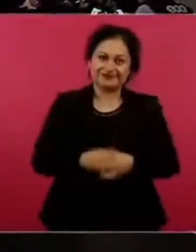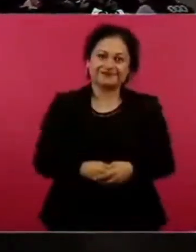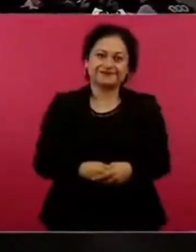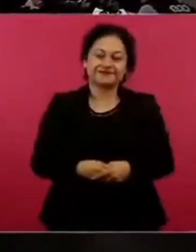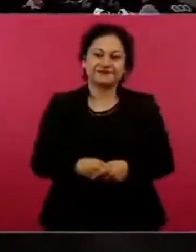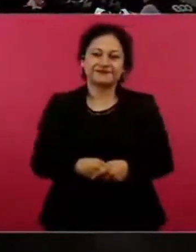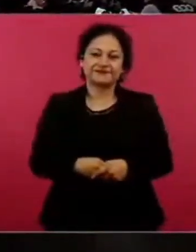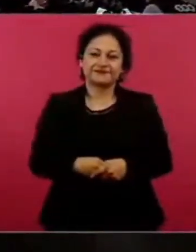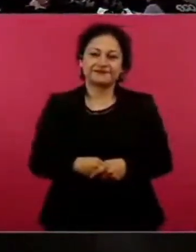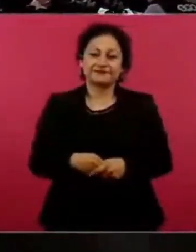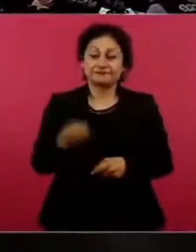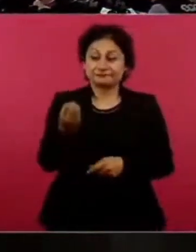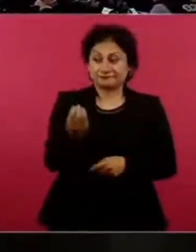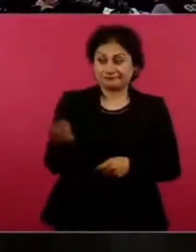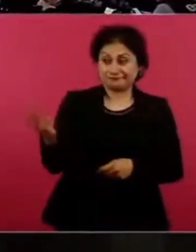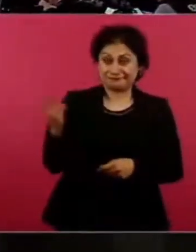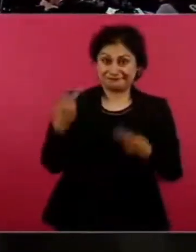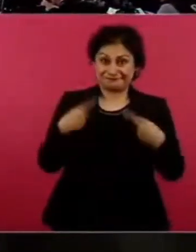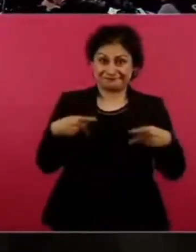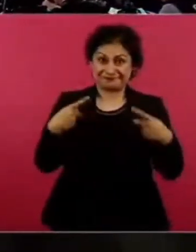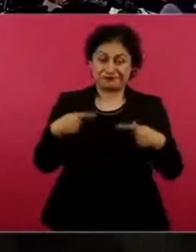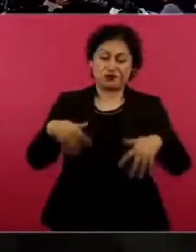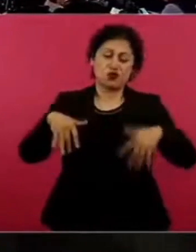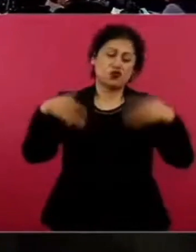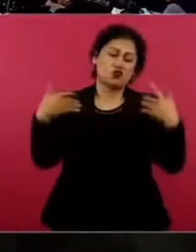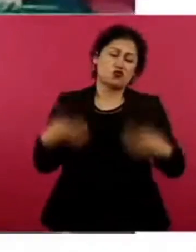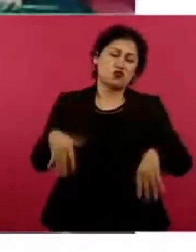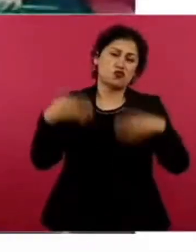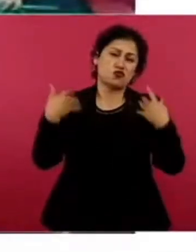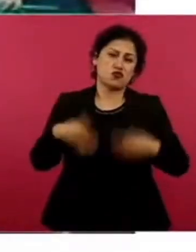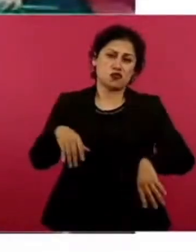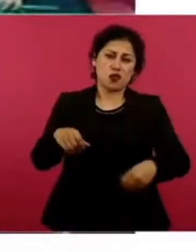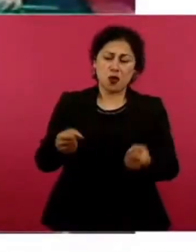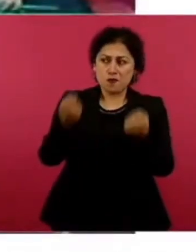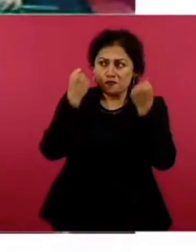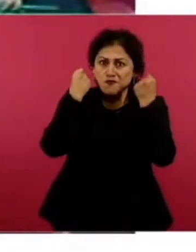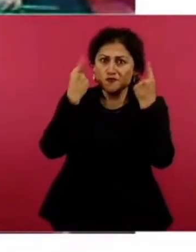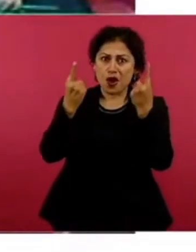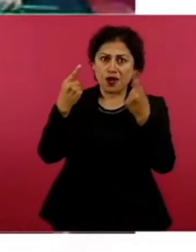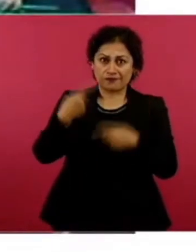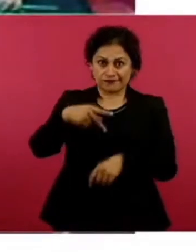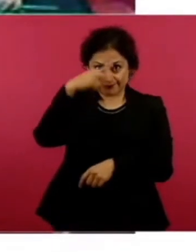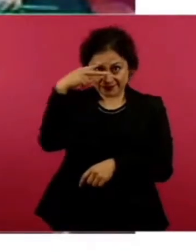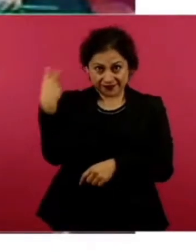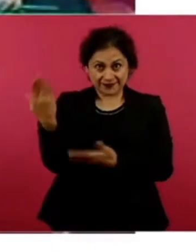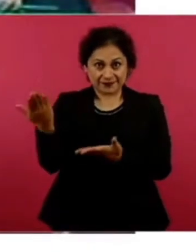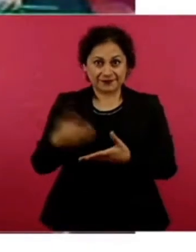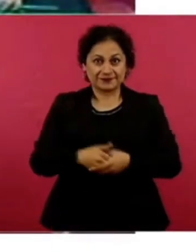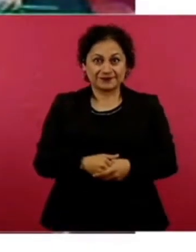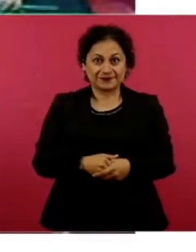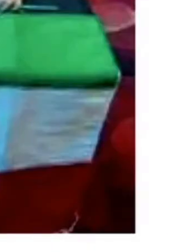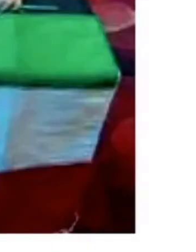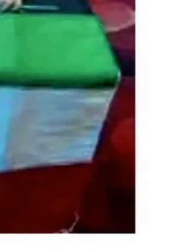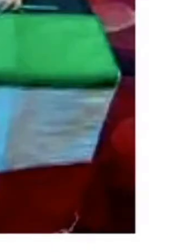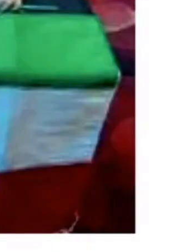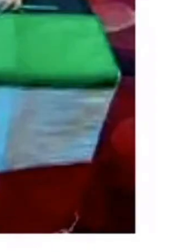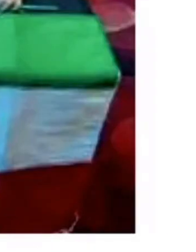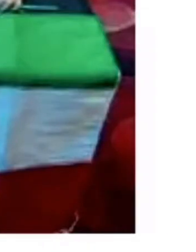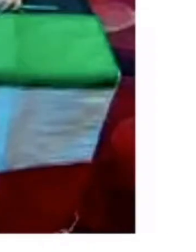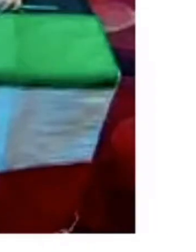a estos ejemplares mexicanos. Bueno,